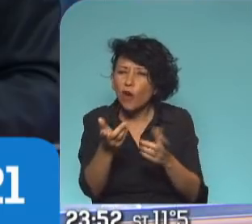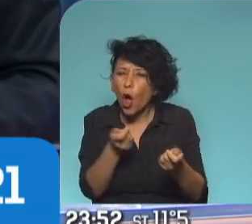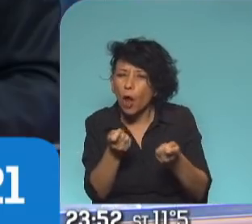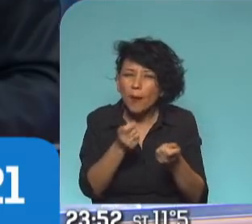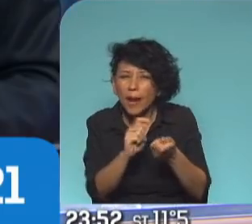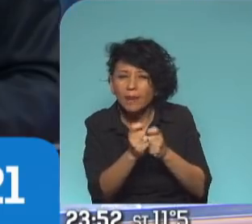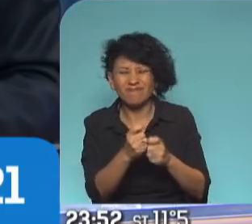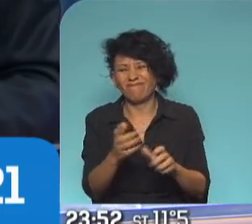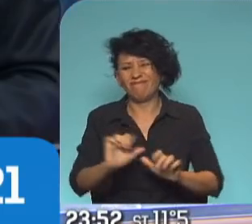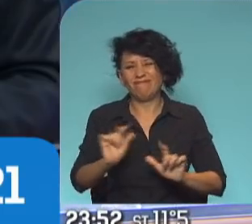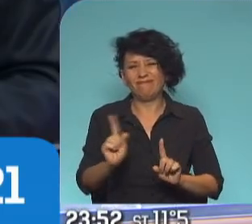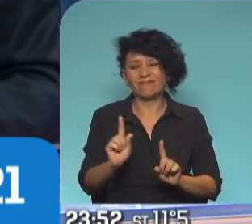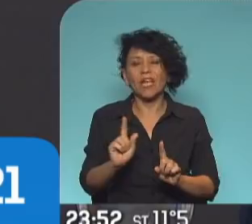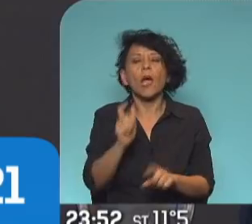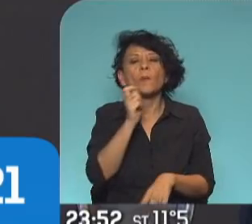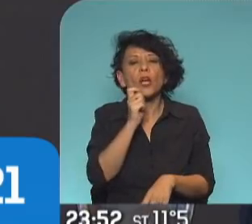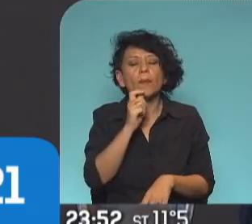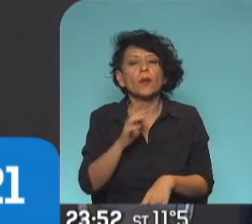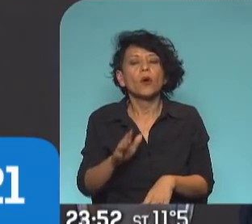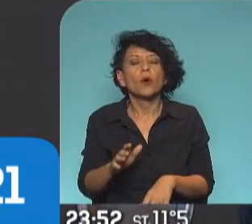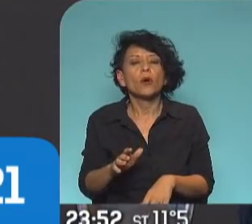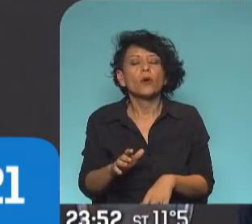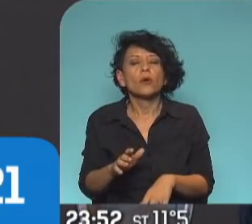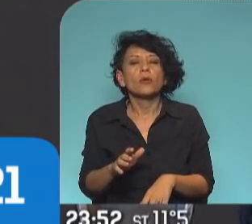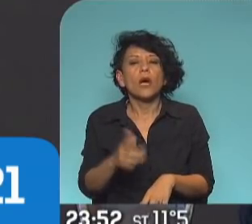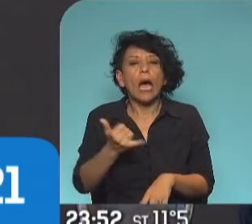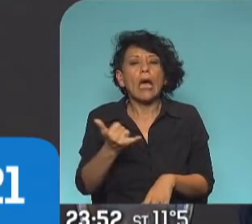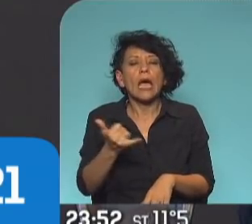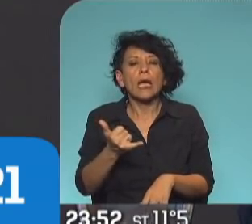existen. Vos sabés que, por ejemplo, es